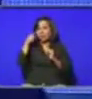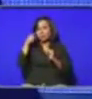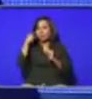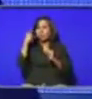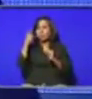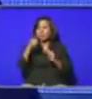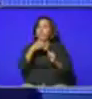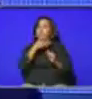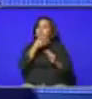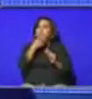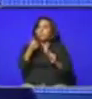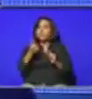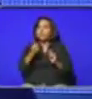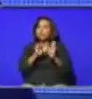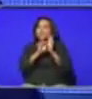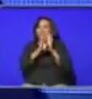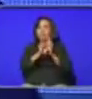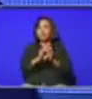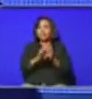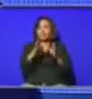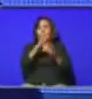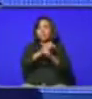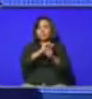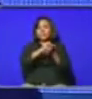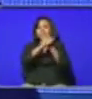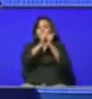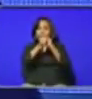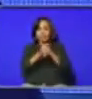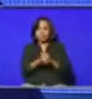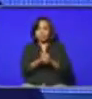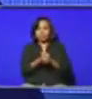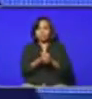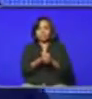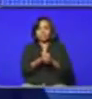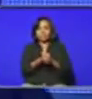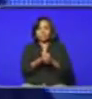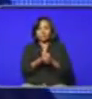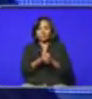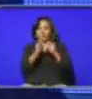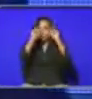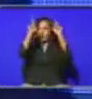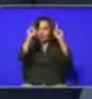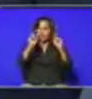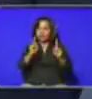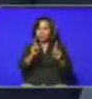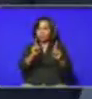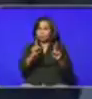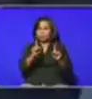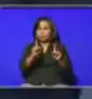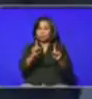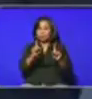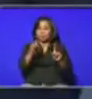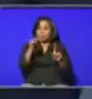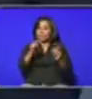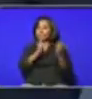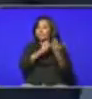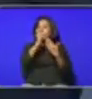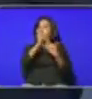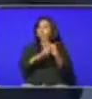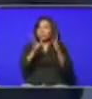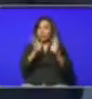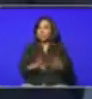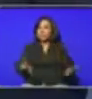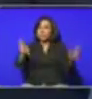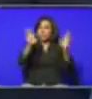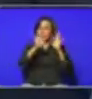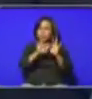de la transformación productiva a la que ha apostado este país, y es en la educación. Panorama es un programa interactivo y también participa en